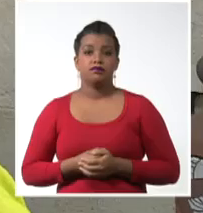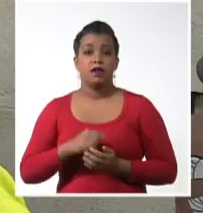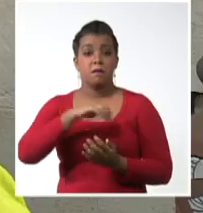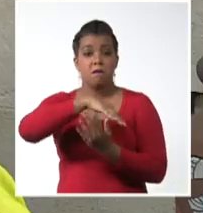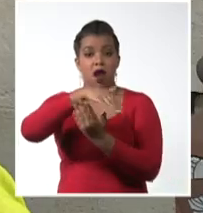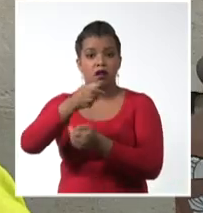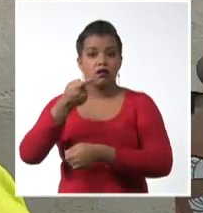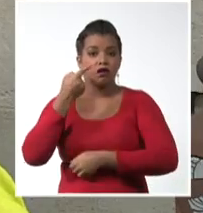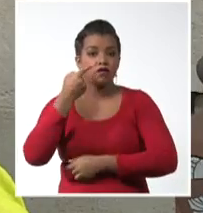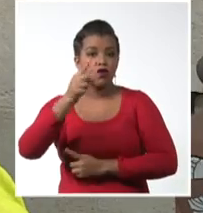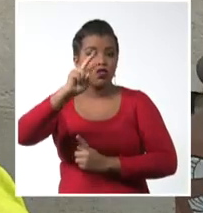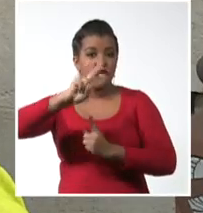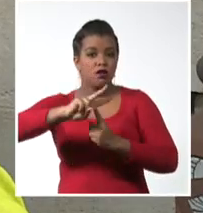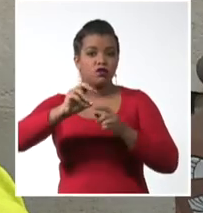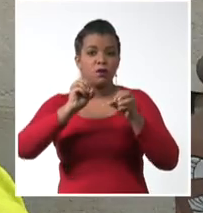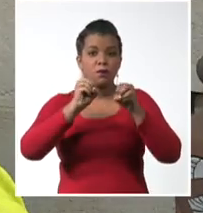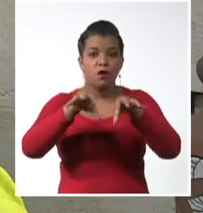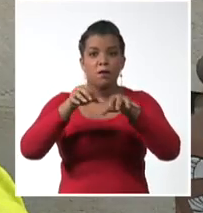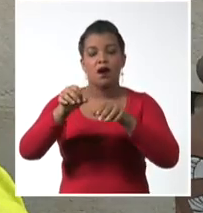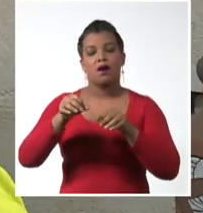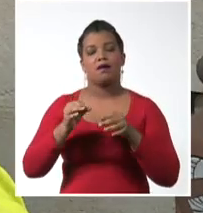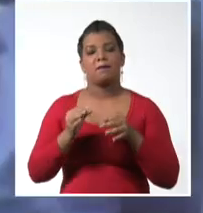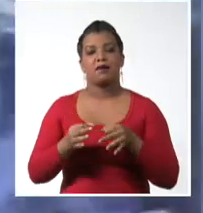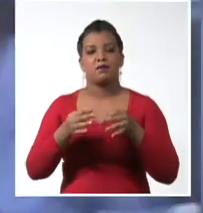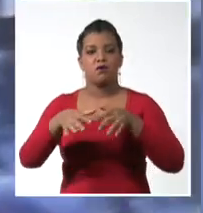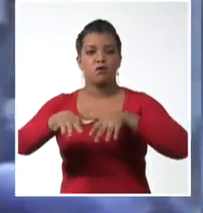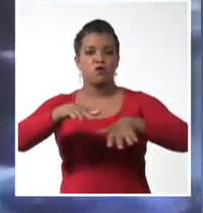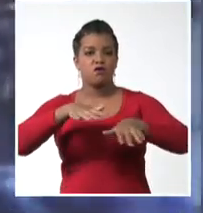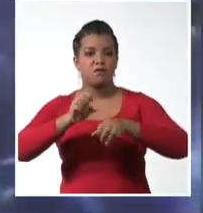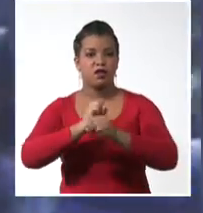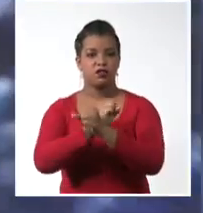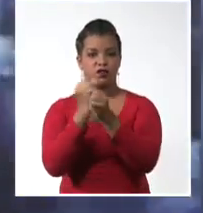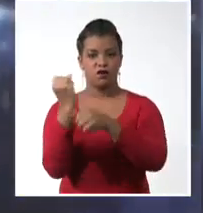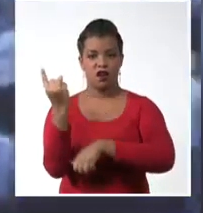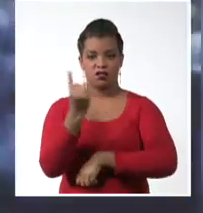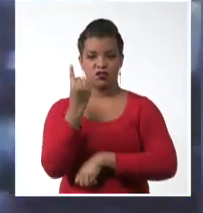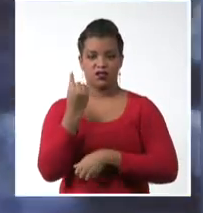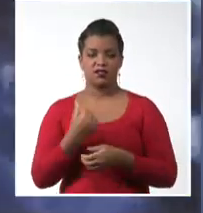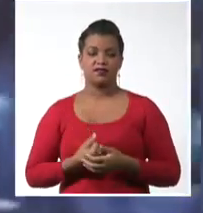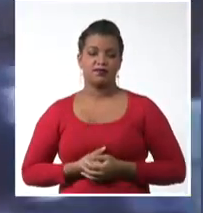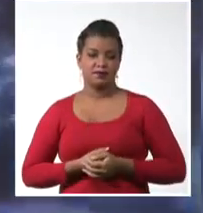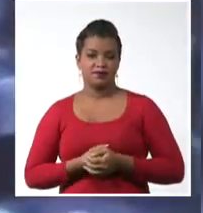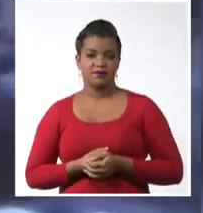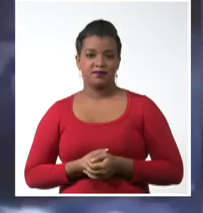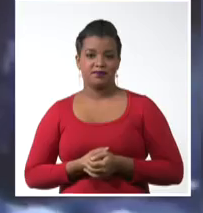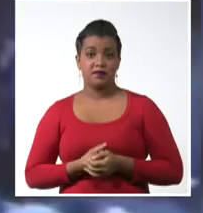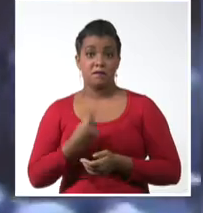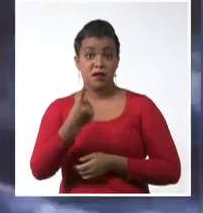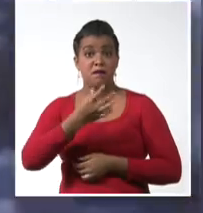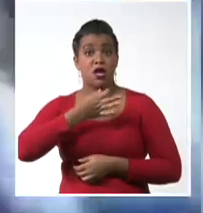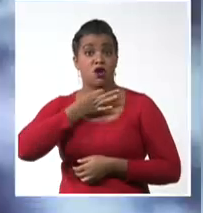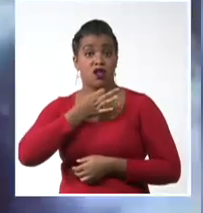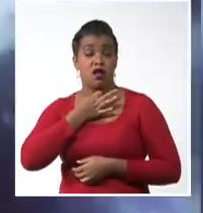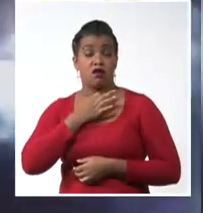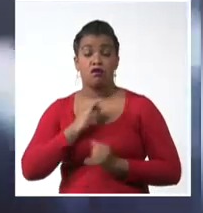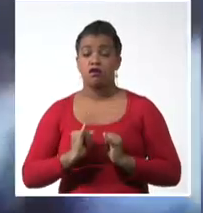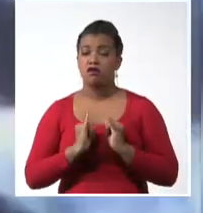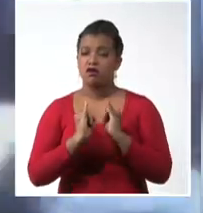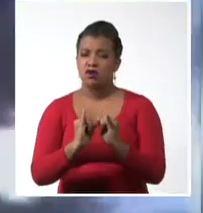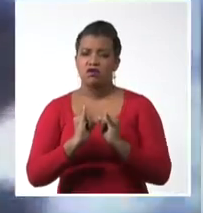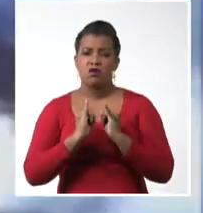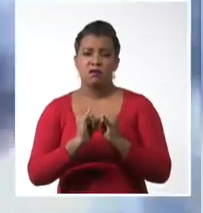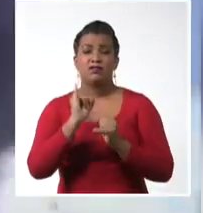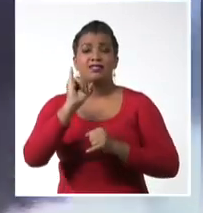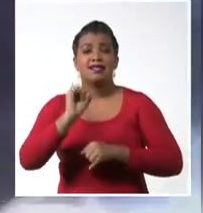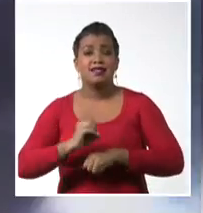medio propagandístico, un movimiento de liberación nacional. En aquella ocasión se desplegó una gran cobertura informativa por más de 60